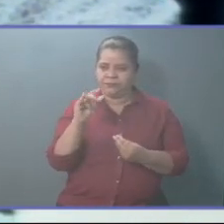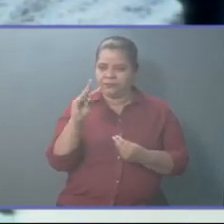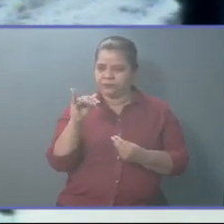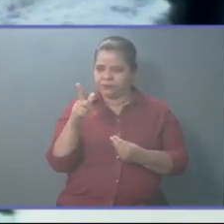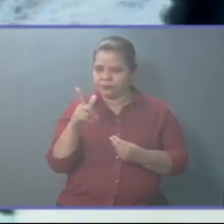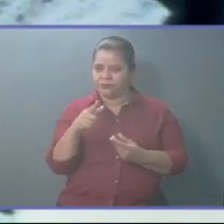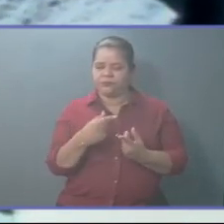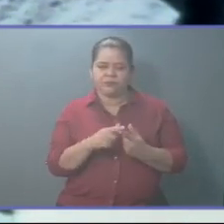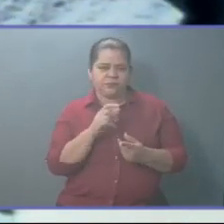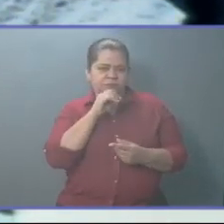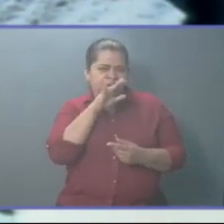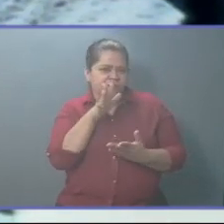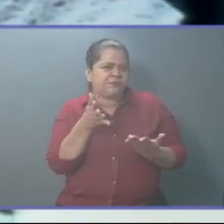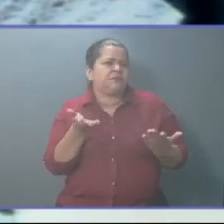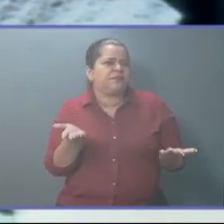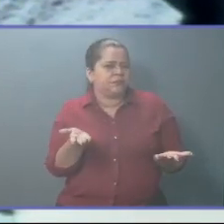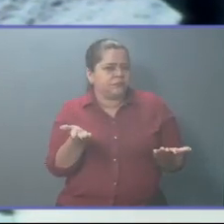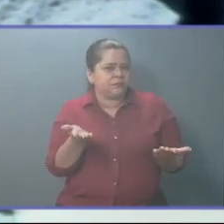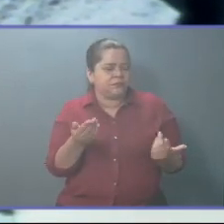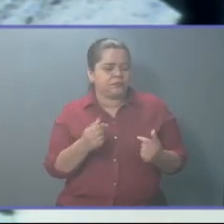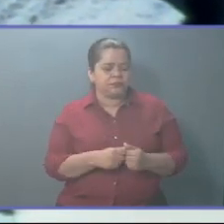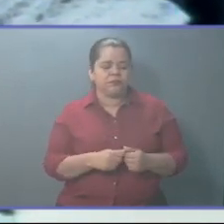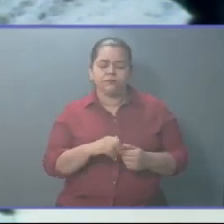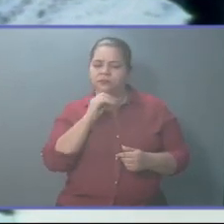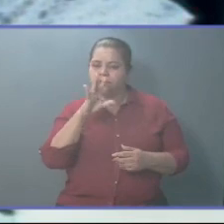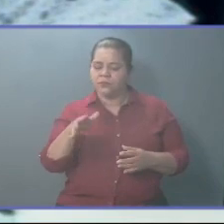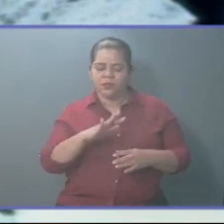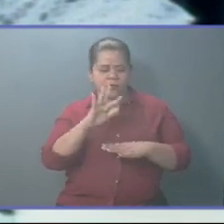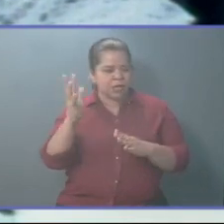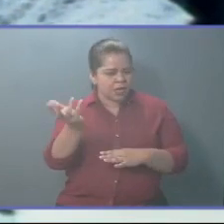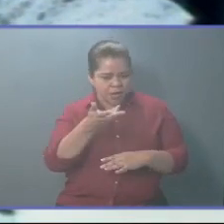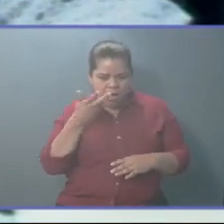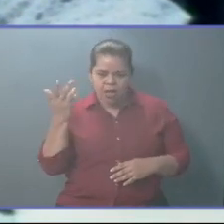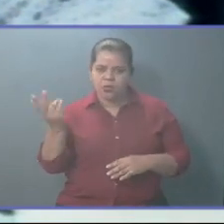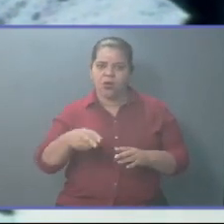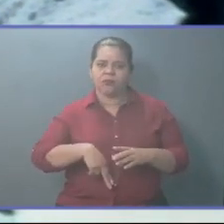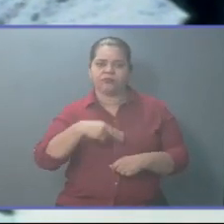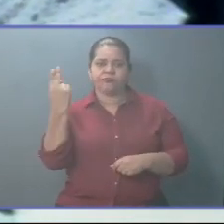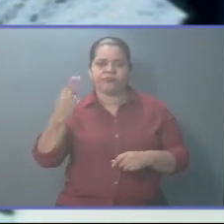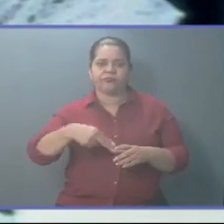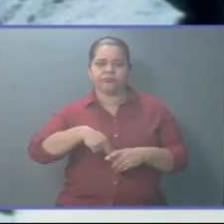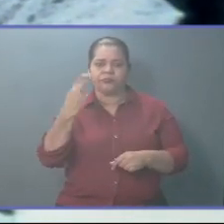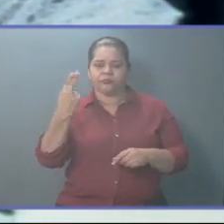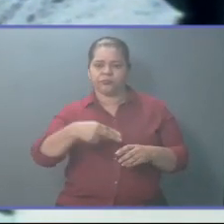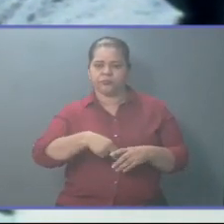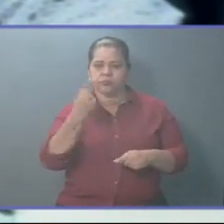qué argumentos nos plantearon? Que renunciaban todos sin excepción,